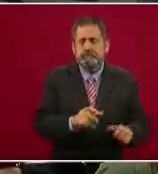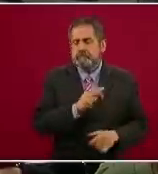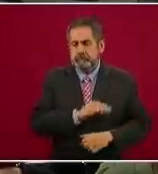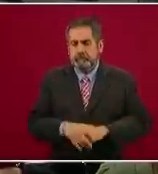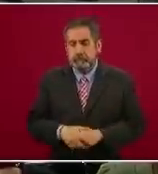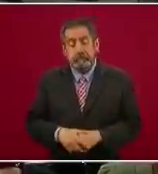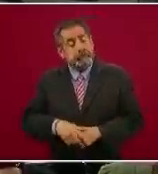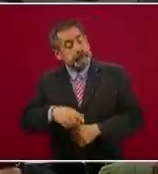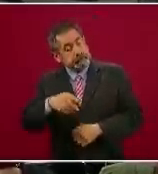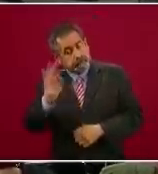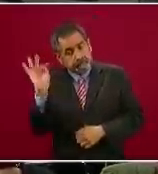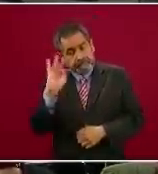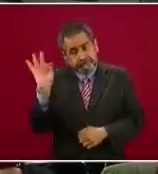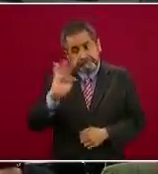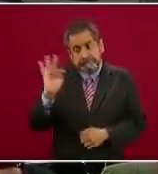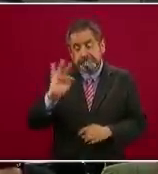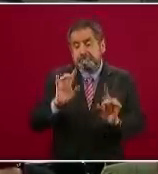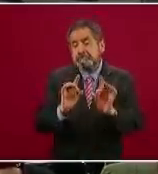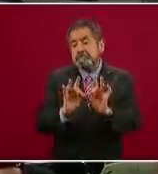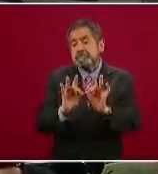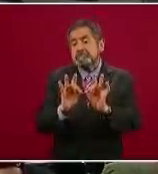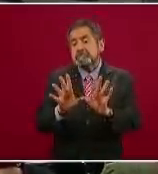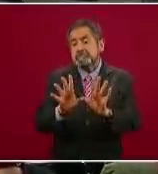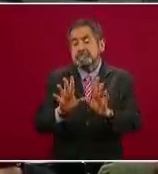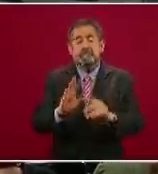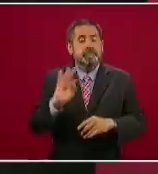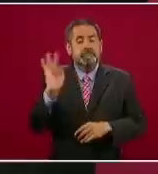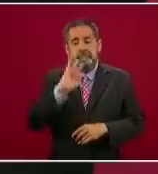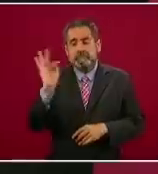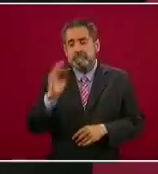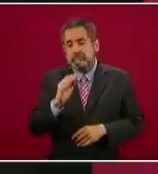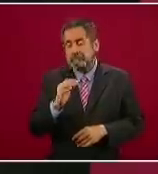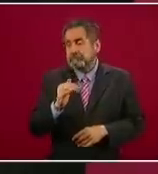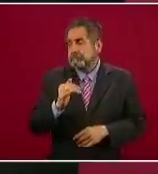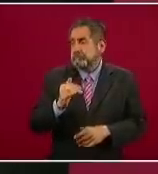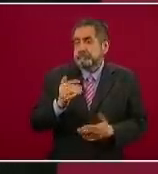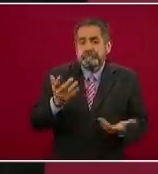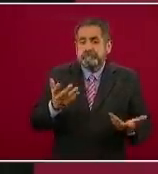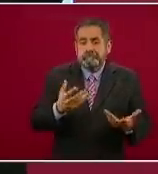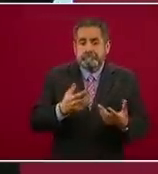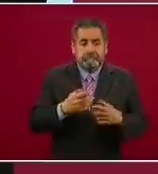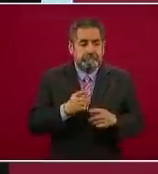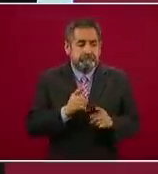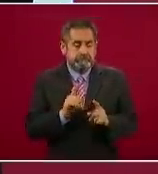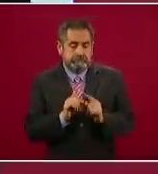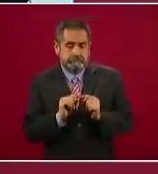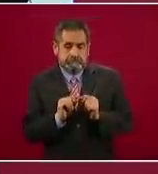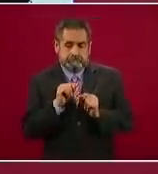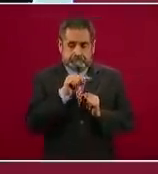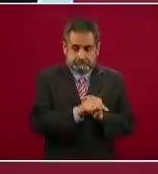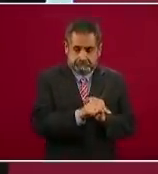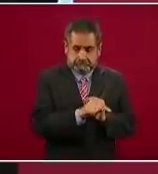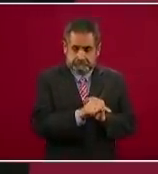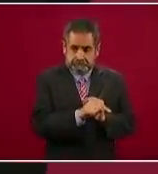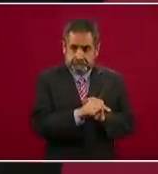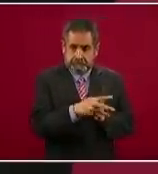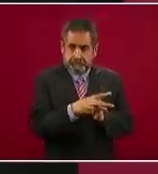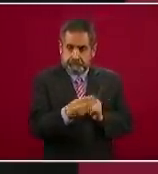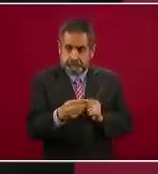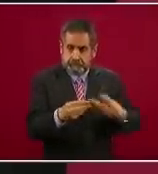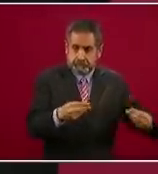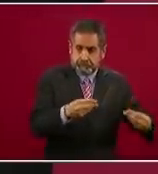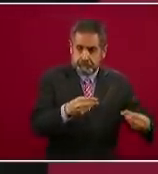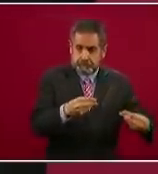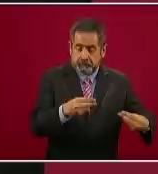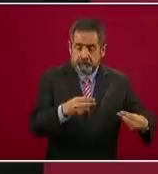Ahora, puede ocurrir que esa contención en algún momento sea muy difícil porque haya centenas de casos.